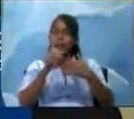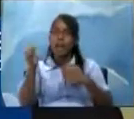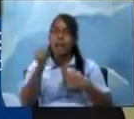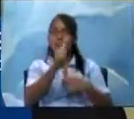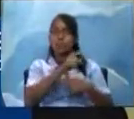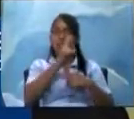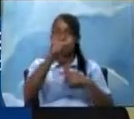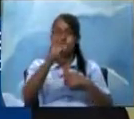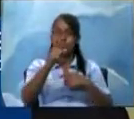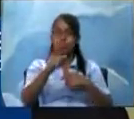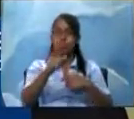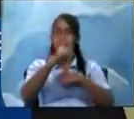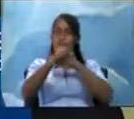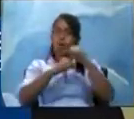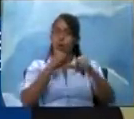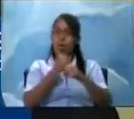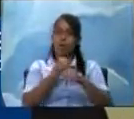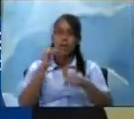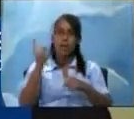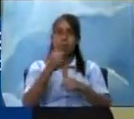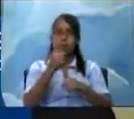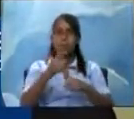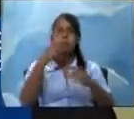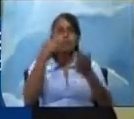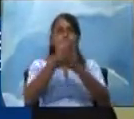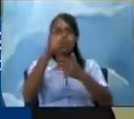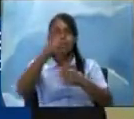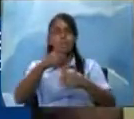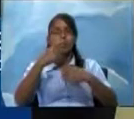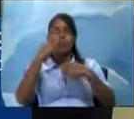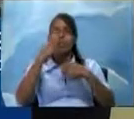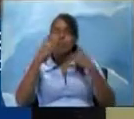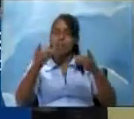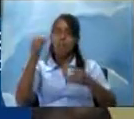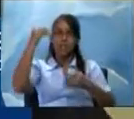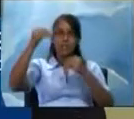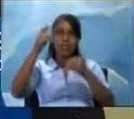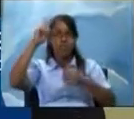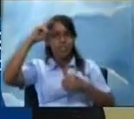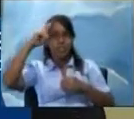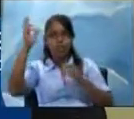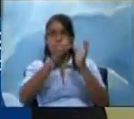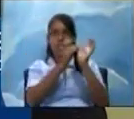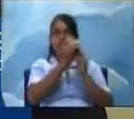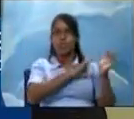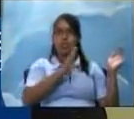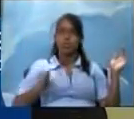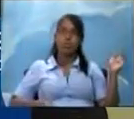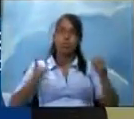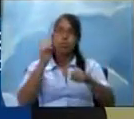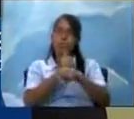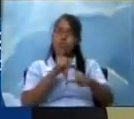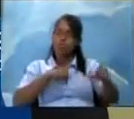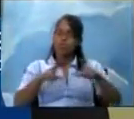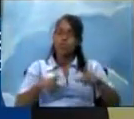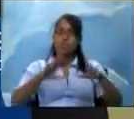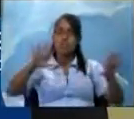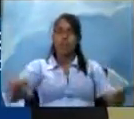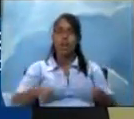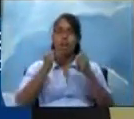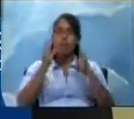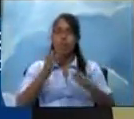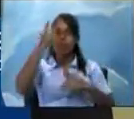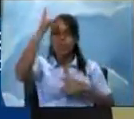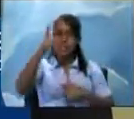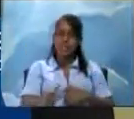recompensar a cada uno según sea su obra. El primer paso que usted debe hacer es reconocer a Jesucristo como su único y suficiente